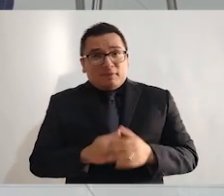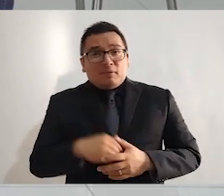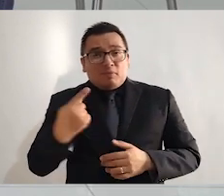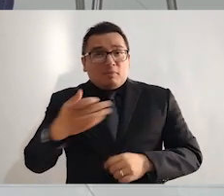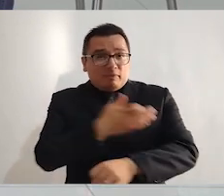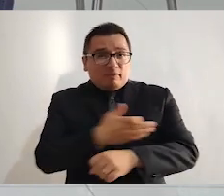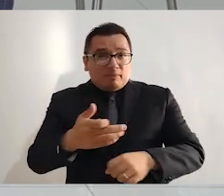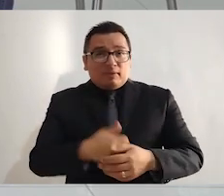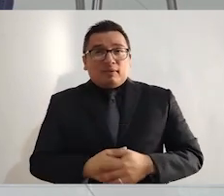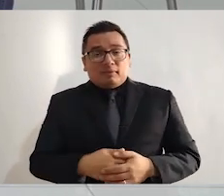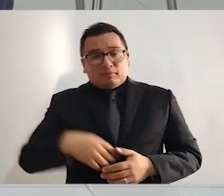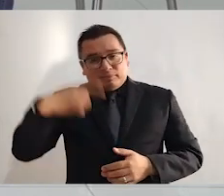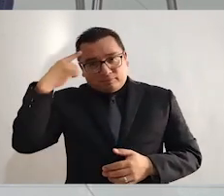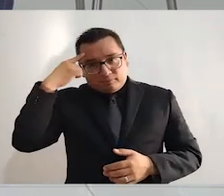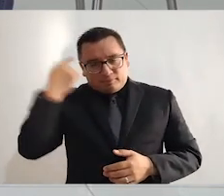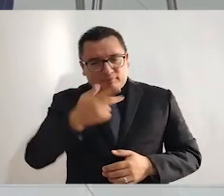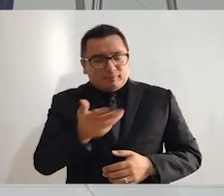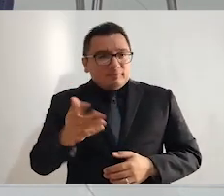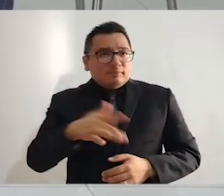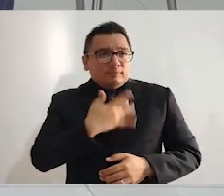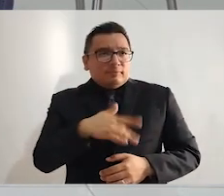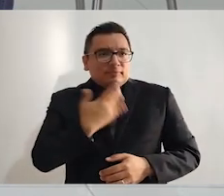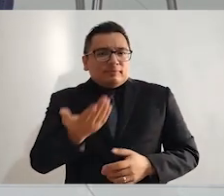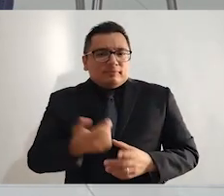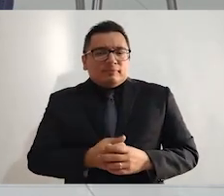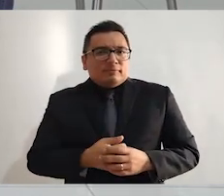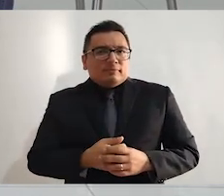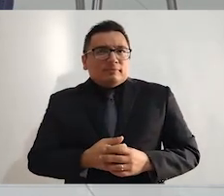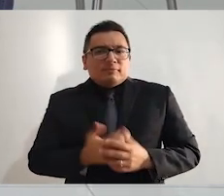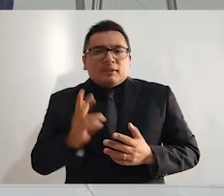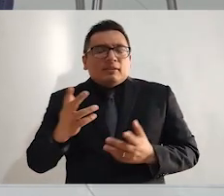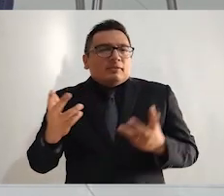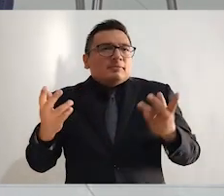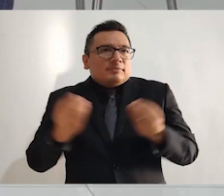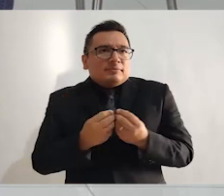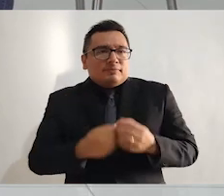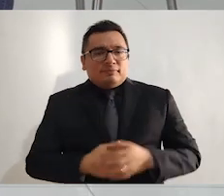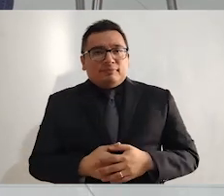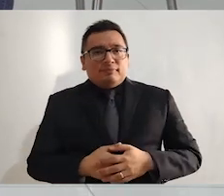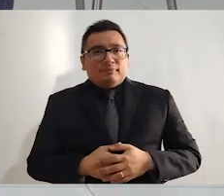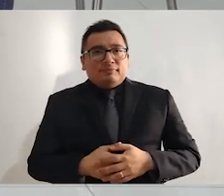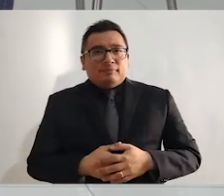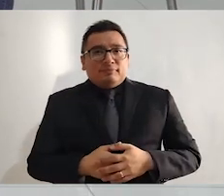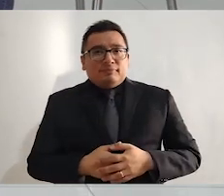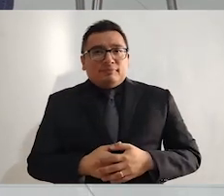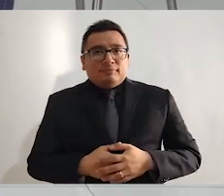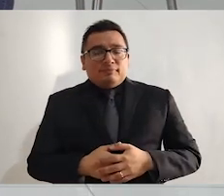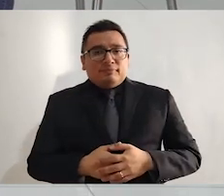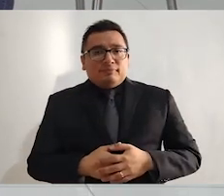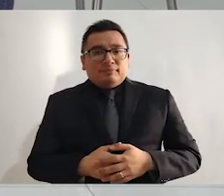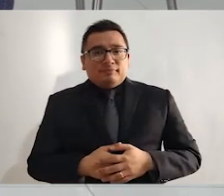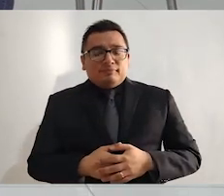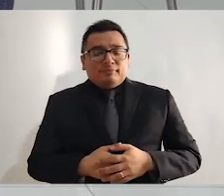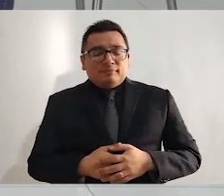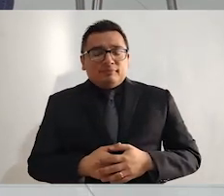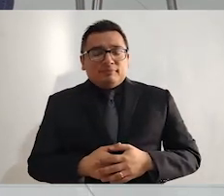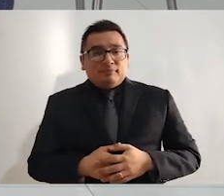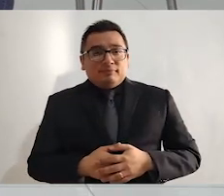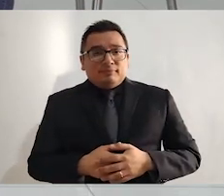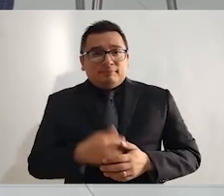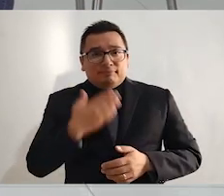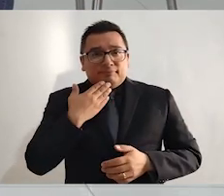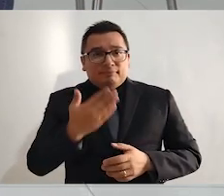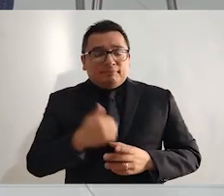sus familias, para que se sientan como son, parte muy importante de la sociedad. Luz María,